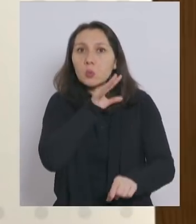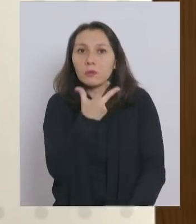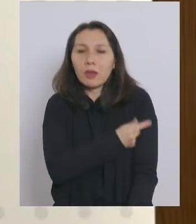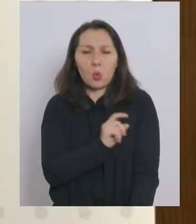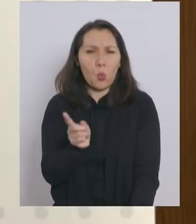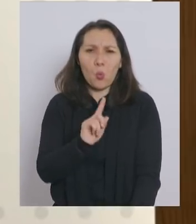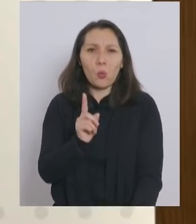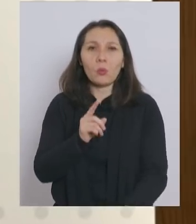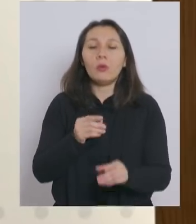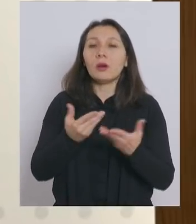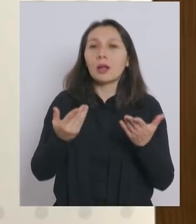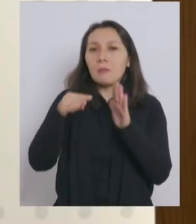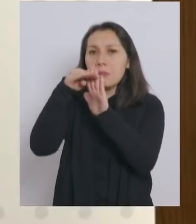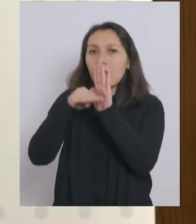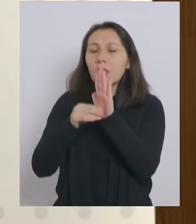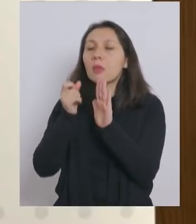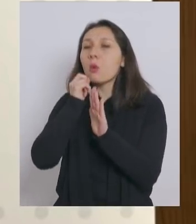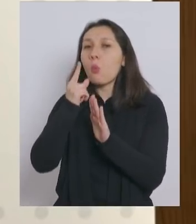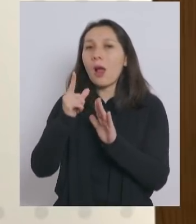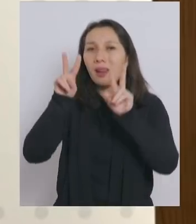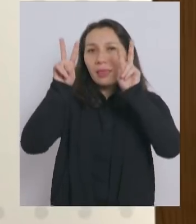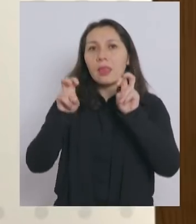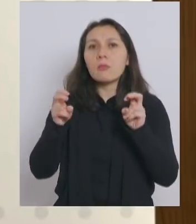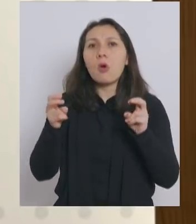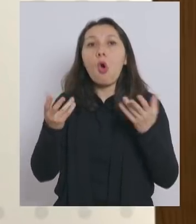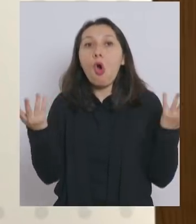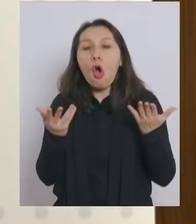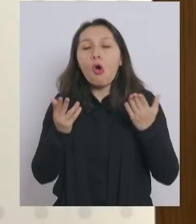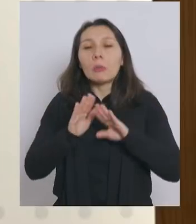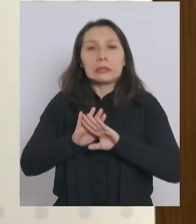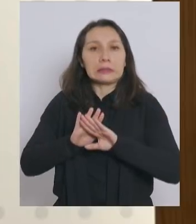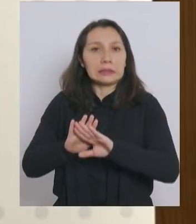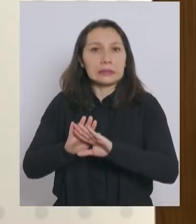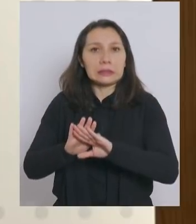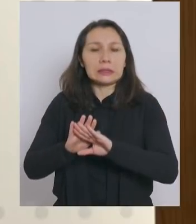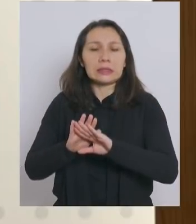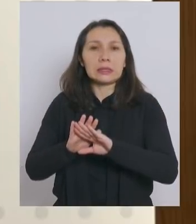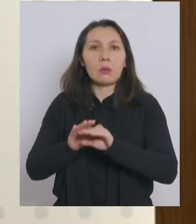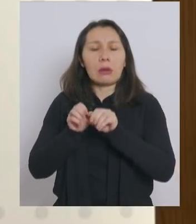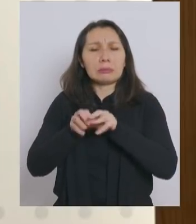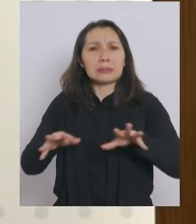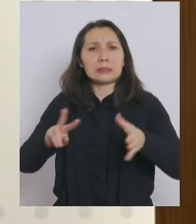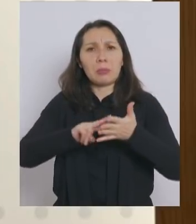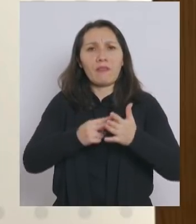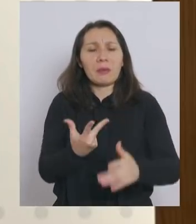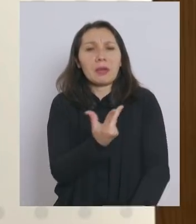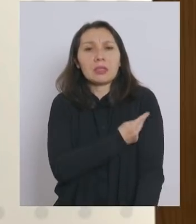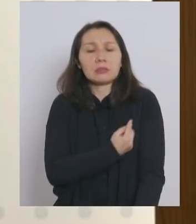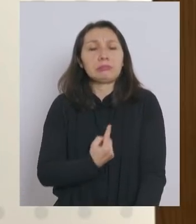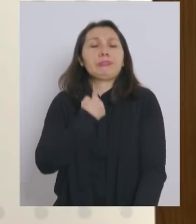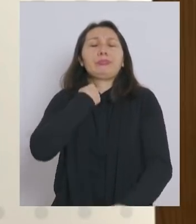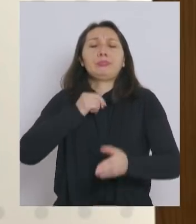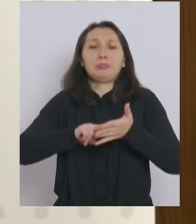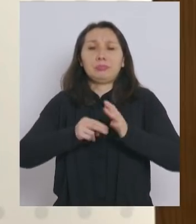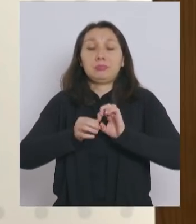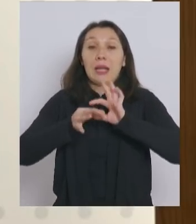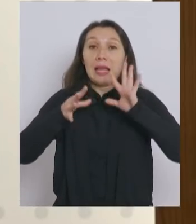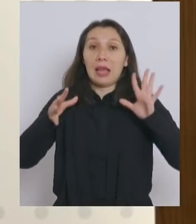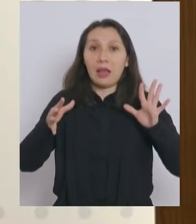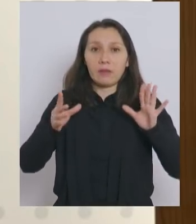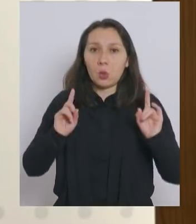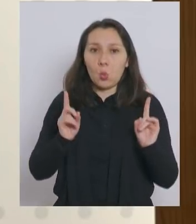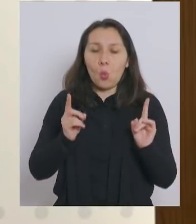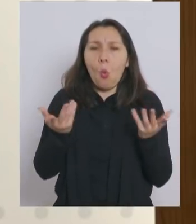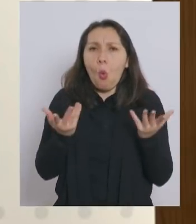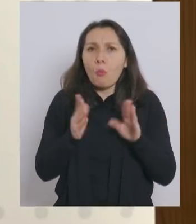hecho, las medidas se tienen que tomar desde el punto de vista de cómo evitamos llegar a esa reacción adversa, desde el punto de vista de que esa reacción adversa